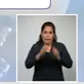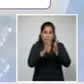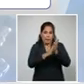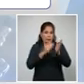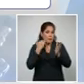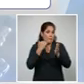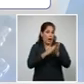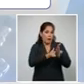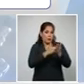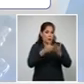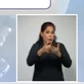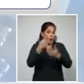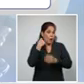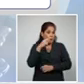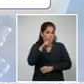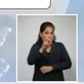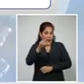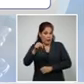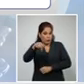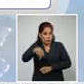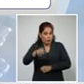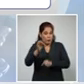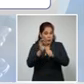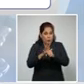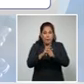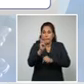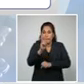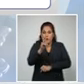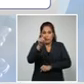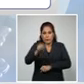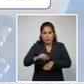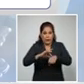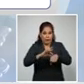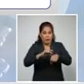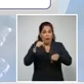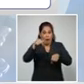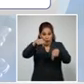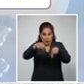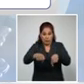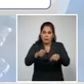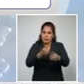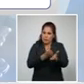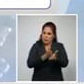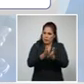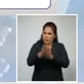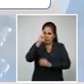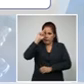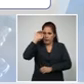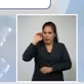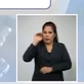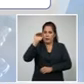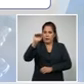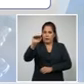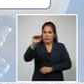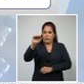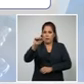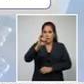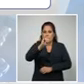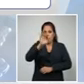año 2020, que se diagnosticaron los 3 primeros, se mantiene ingresado el